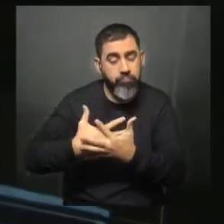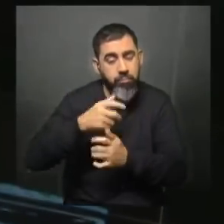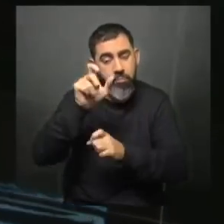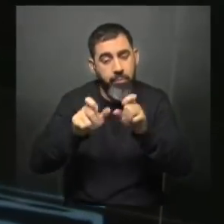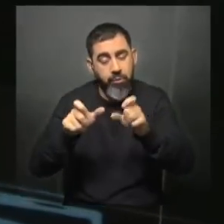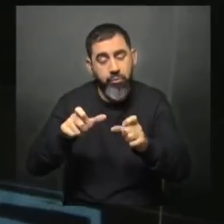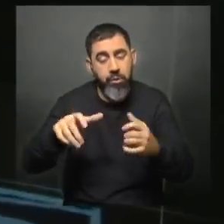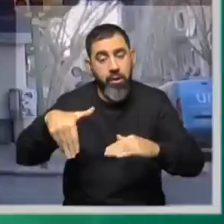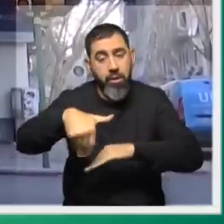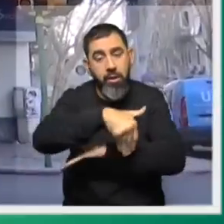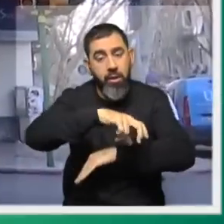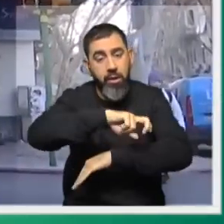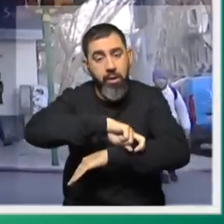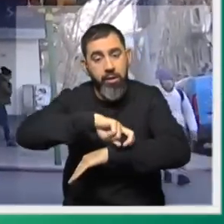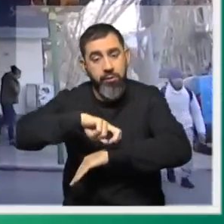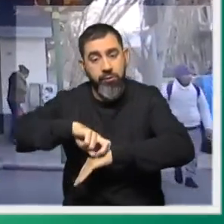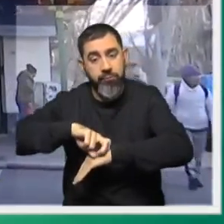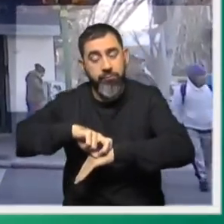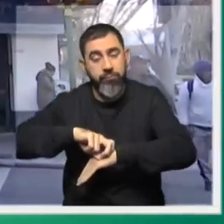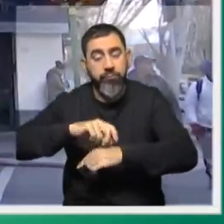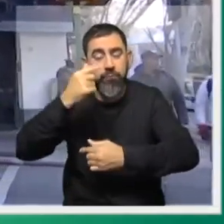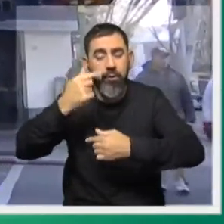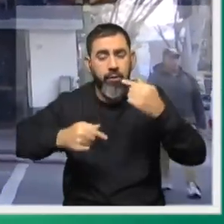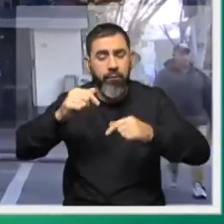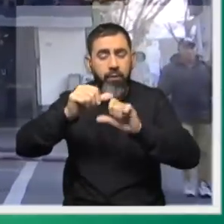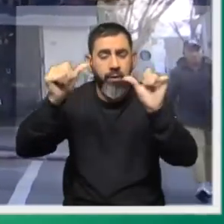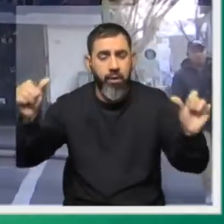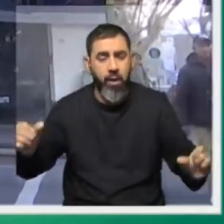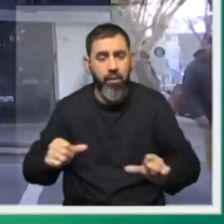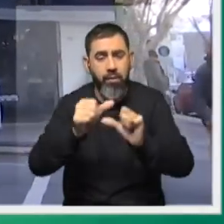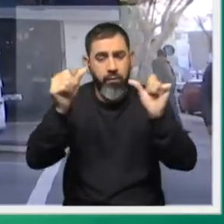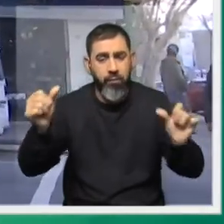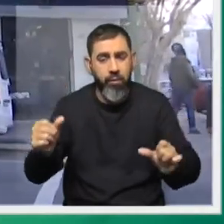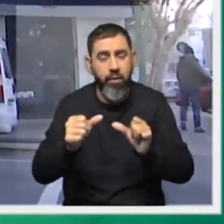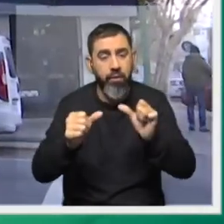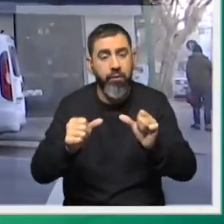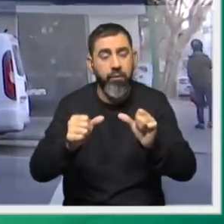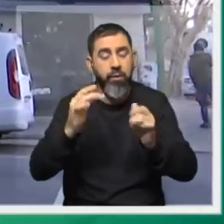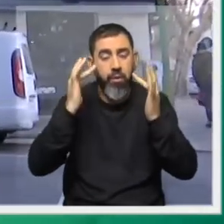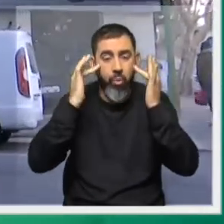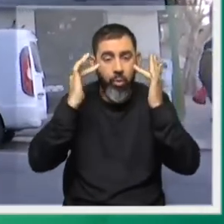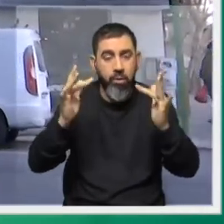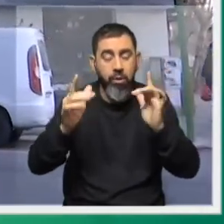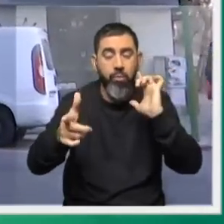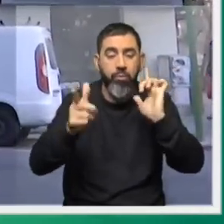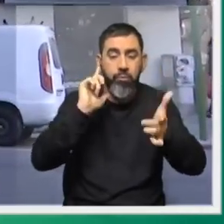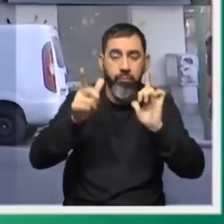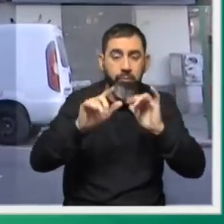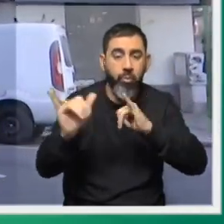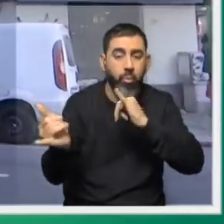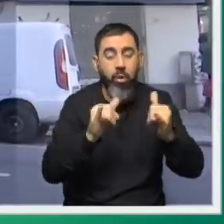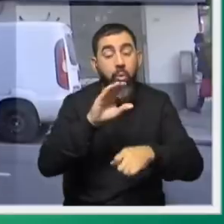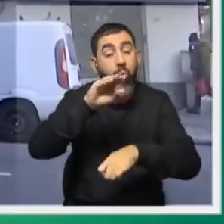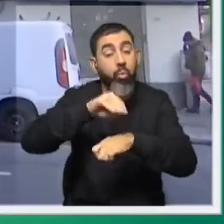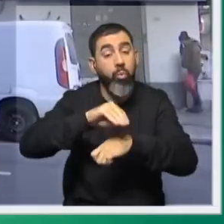para las personalización de calle y bueno Y así hacemos distintas actividades este de corte educativas recreativas este